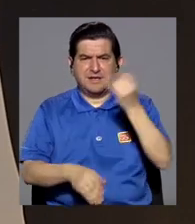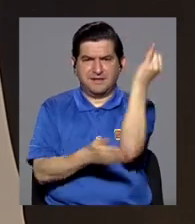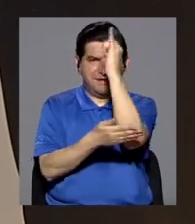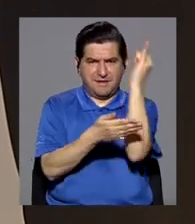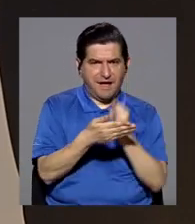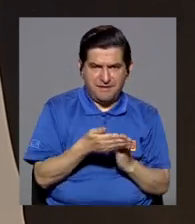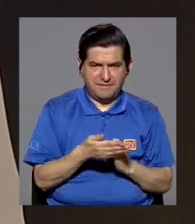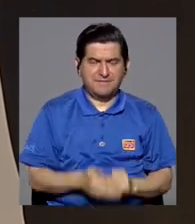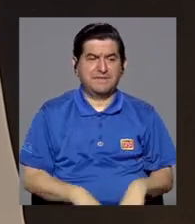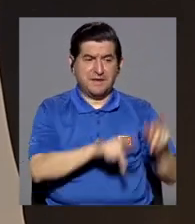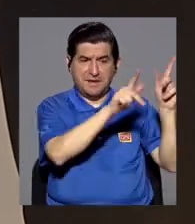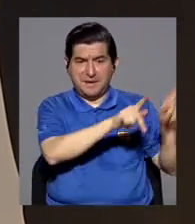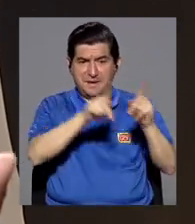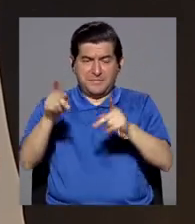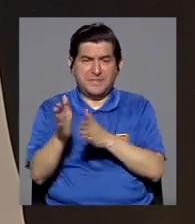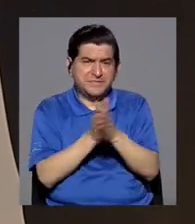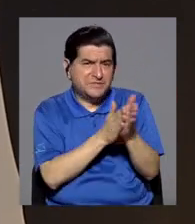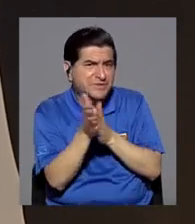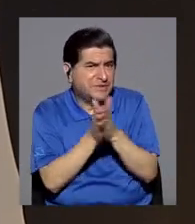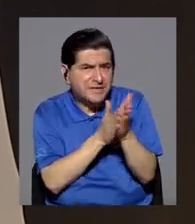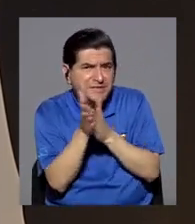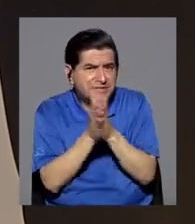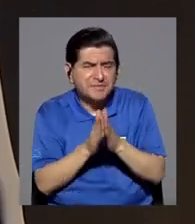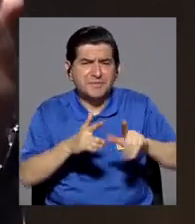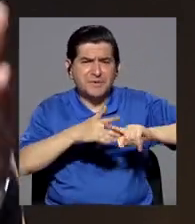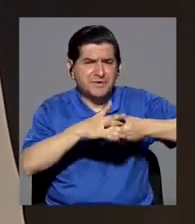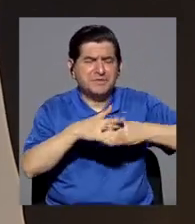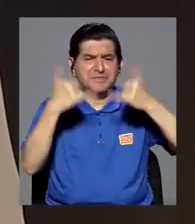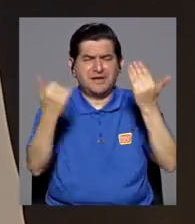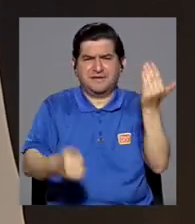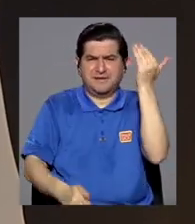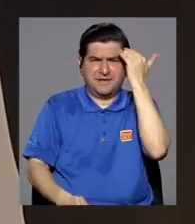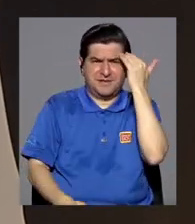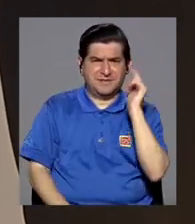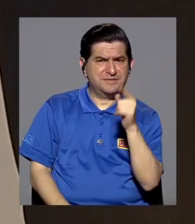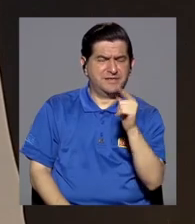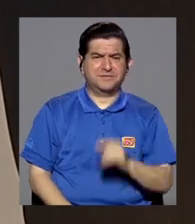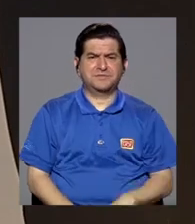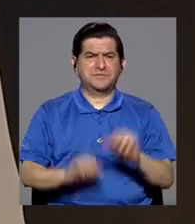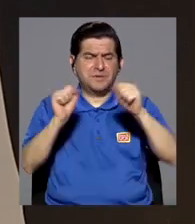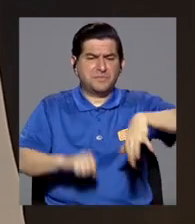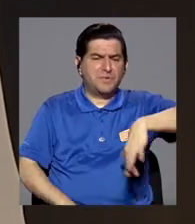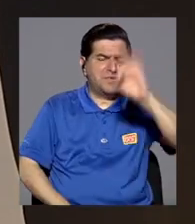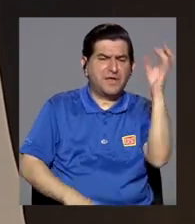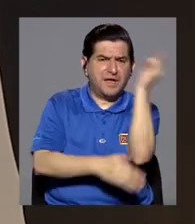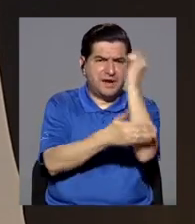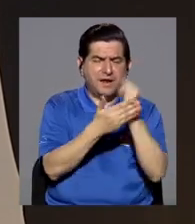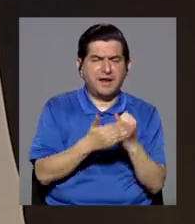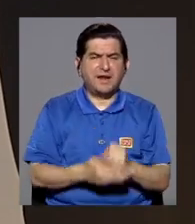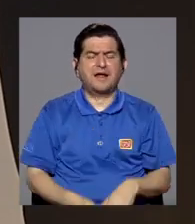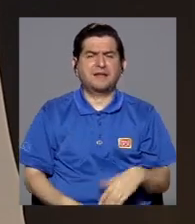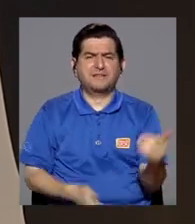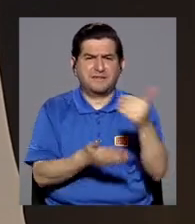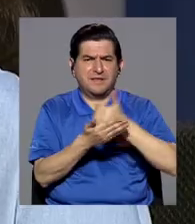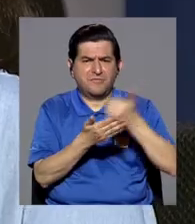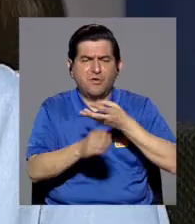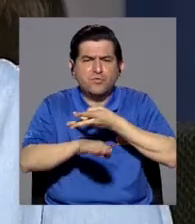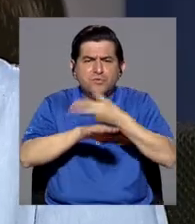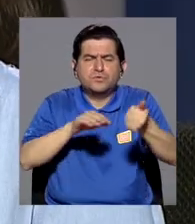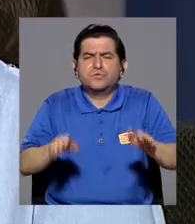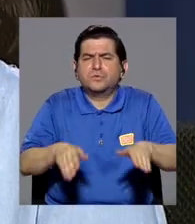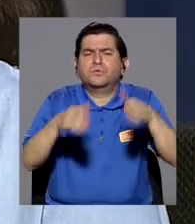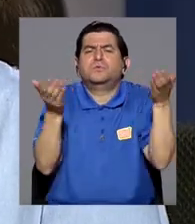como convencer a la gente de que aproveche los mecanismos que ya conocen de sobra para encontrar en el arte un recurso de sanación